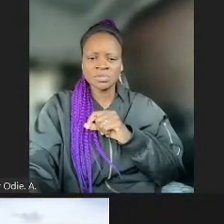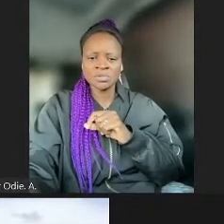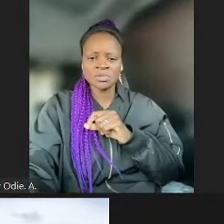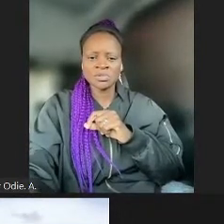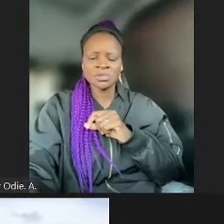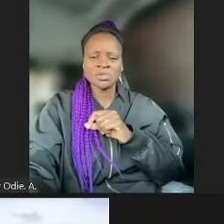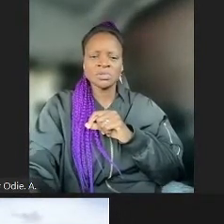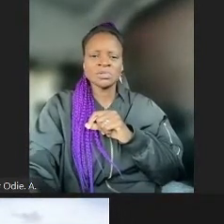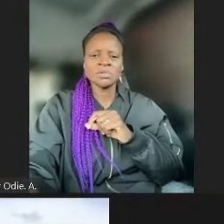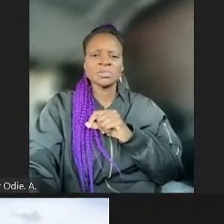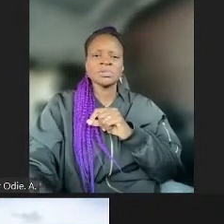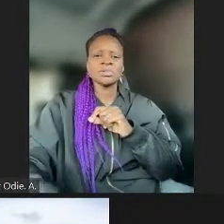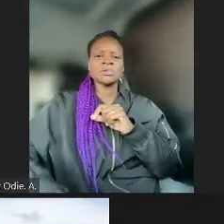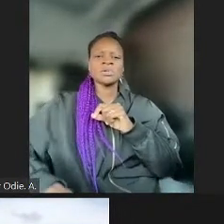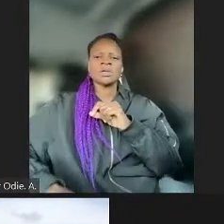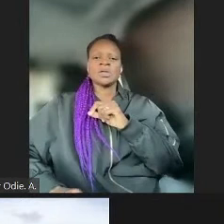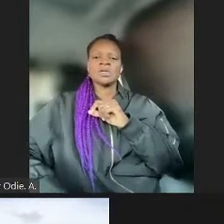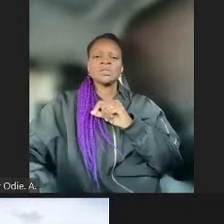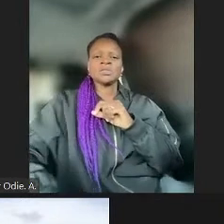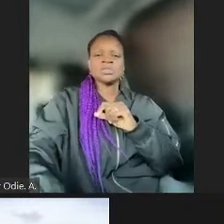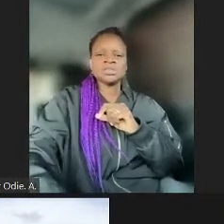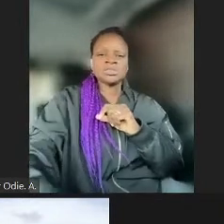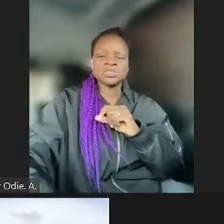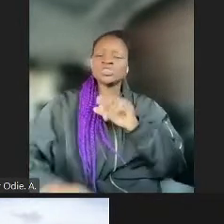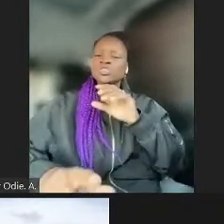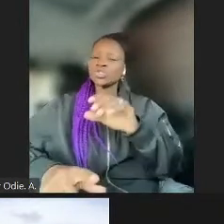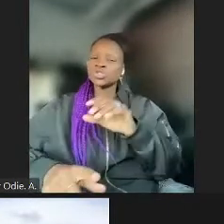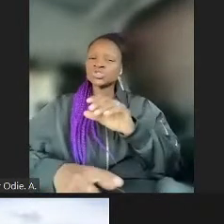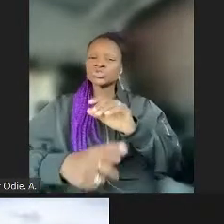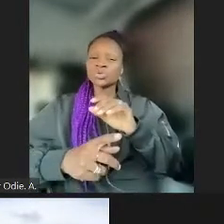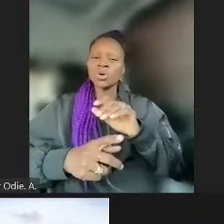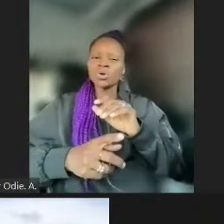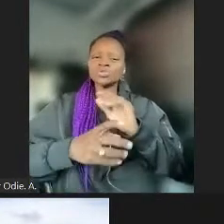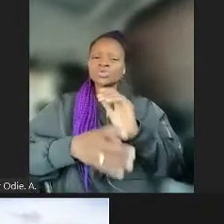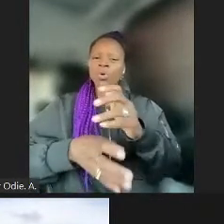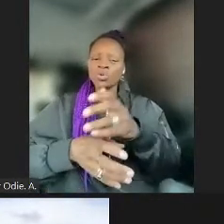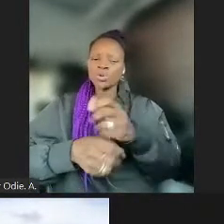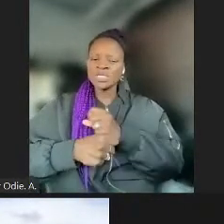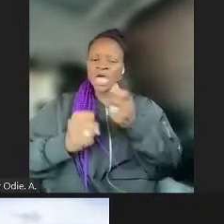El condado de Sonoma, que es el laboratorio, ya sacó la habilidad de